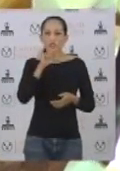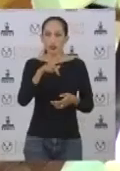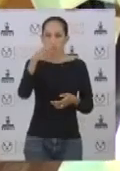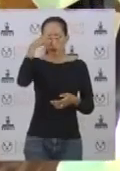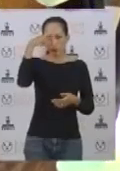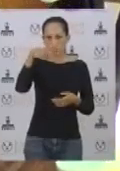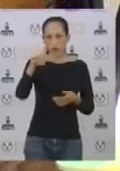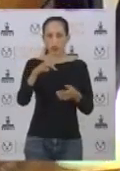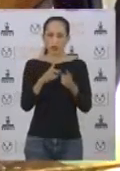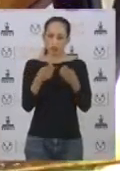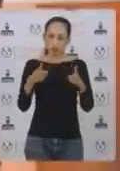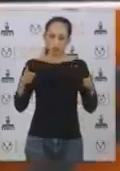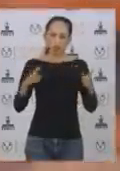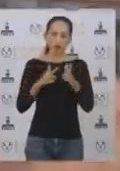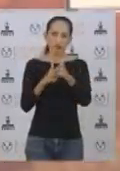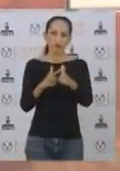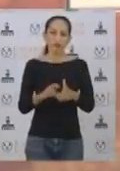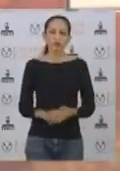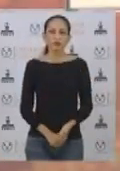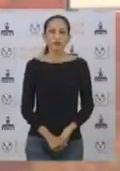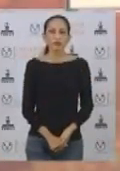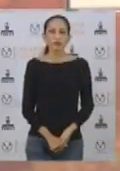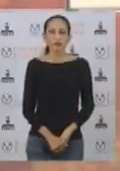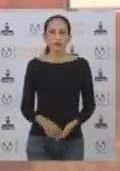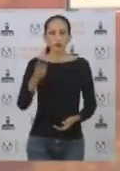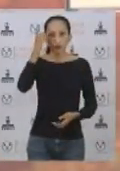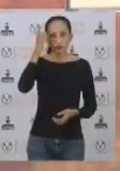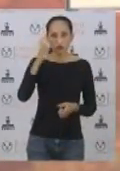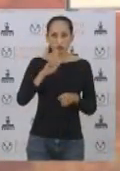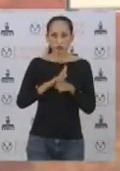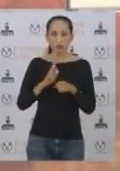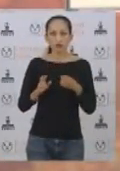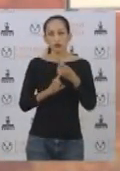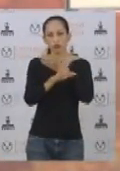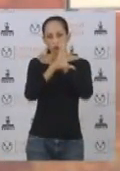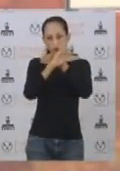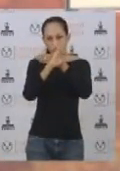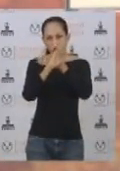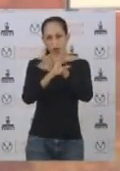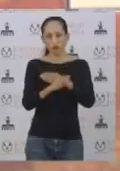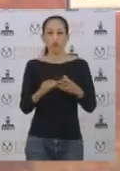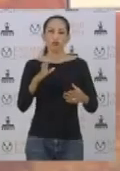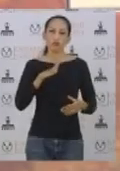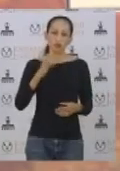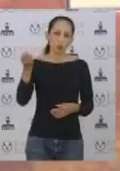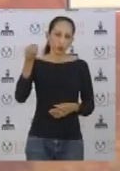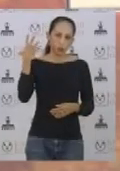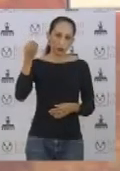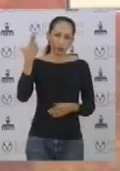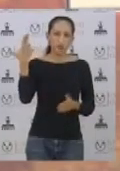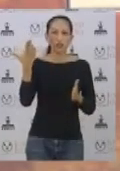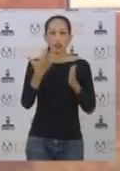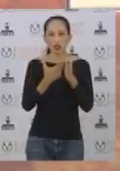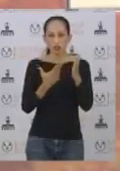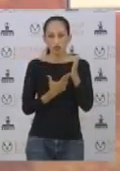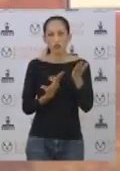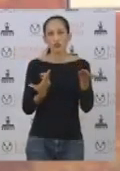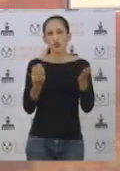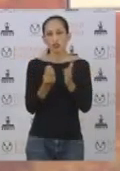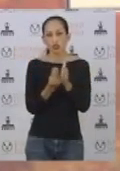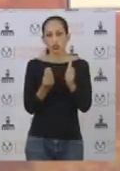trabajo de sus investigadores. La Dirección de Unidades de Educación a Distancia continúa ofreciendo conferencias, cursos y talleres